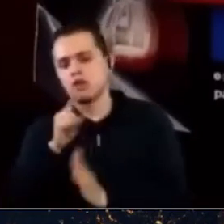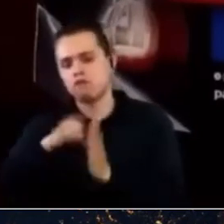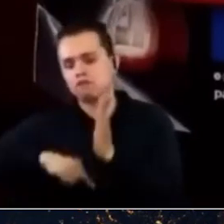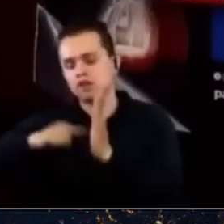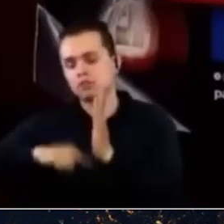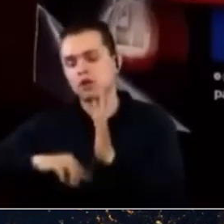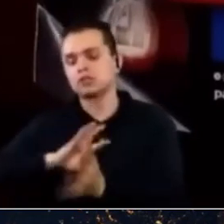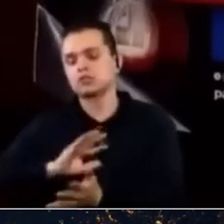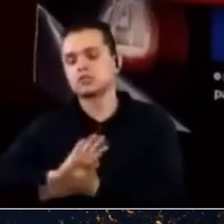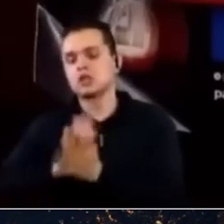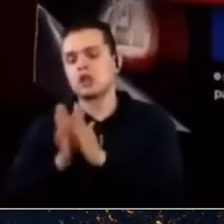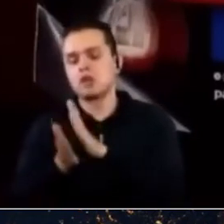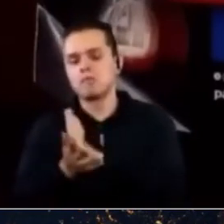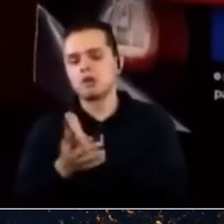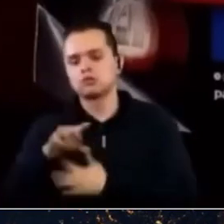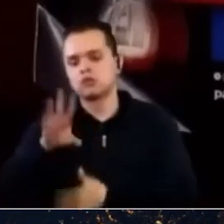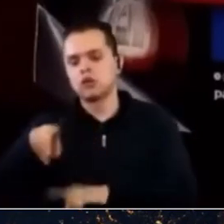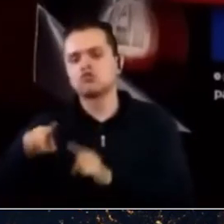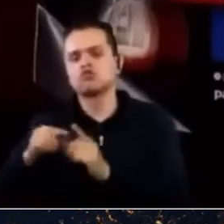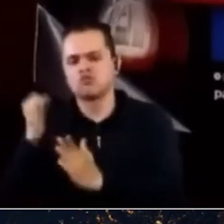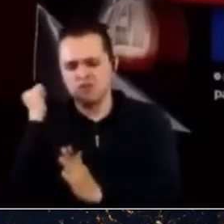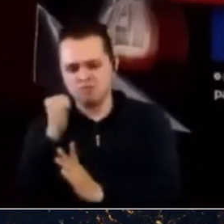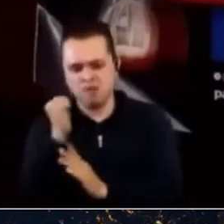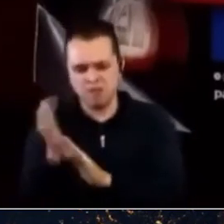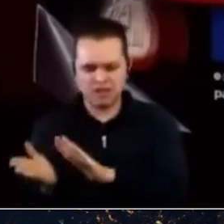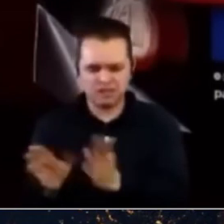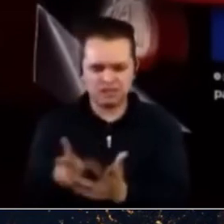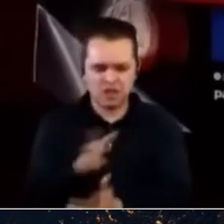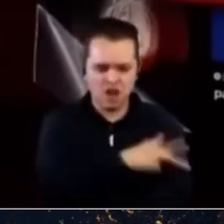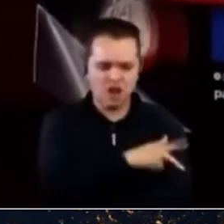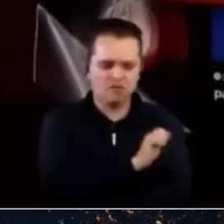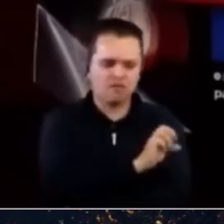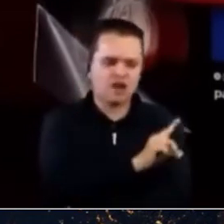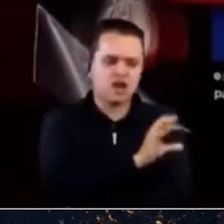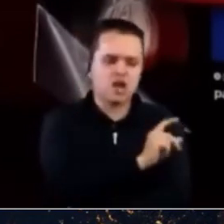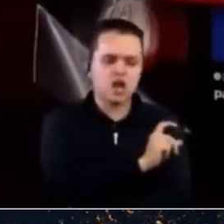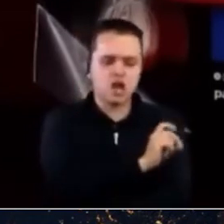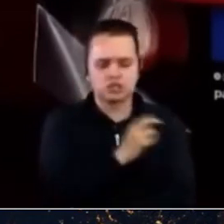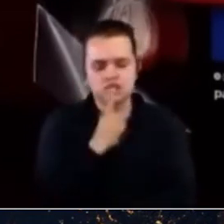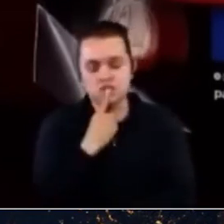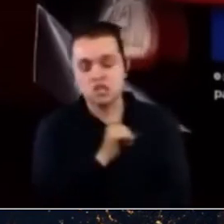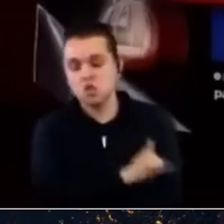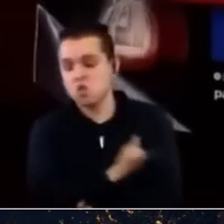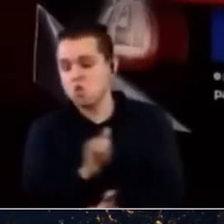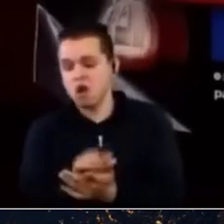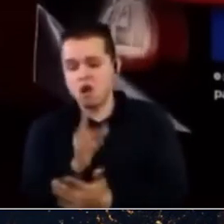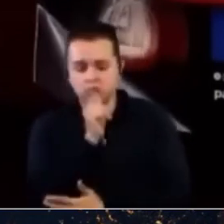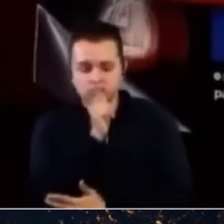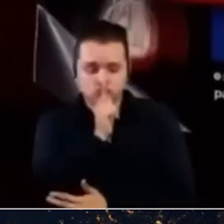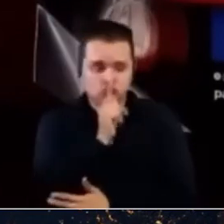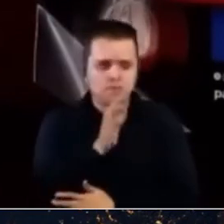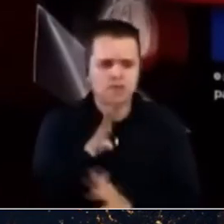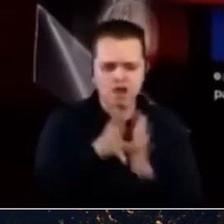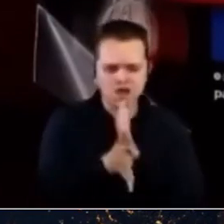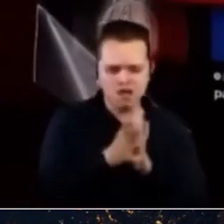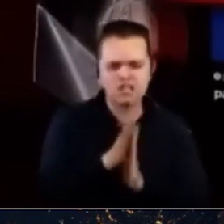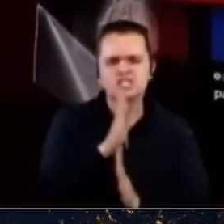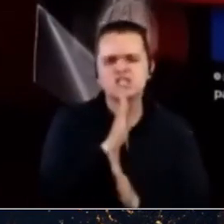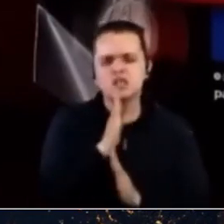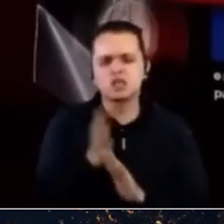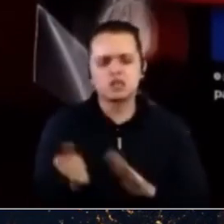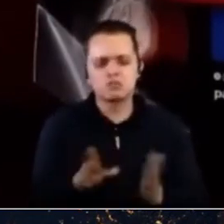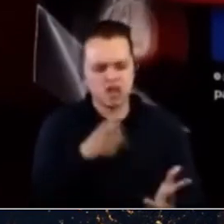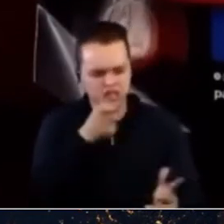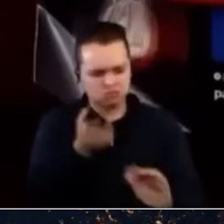firmantes de la paz, que la mayoría son asesinados por las disidencias de las FARC y se quedan tan callados. Cuenten quiénes los matan.